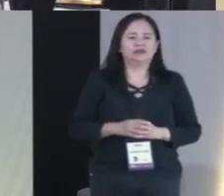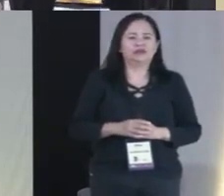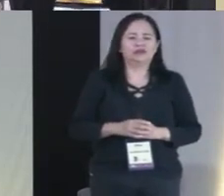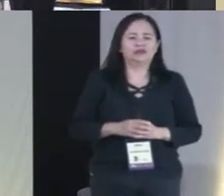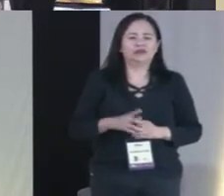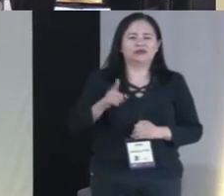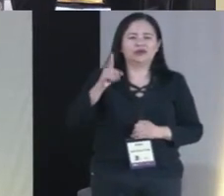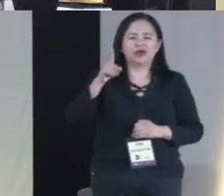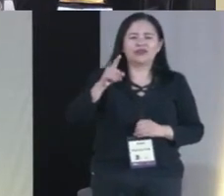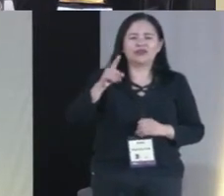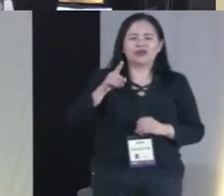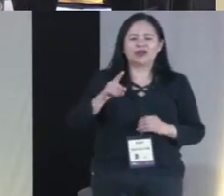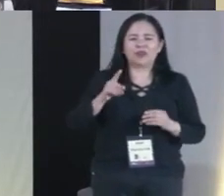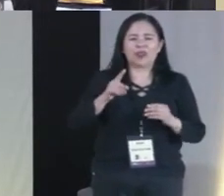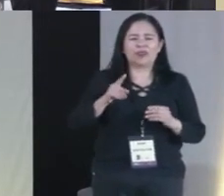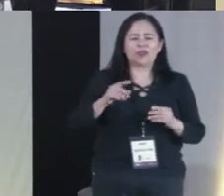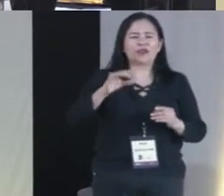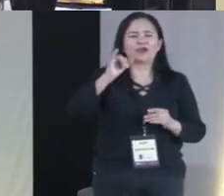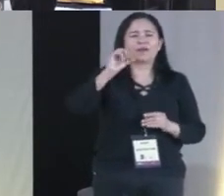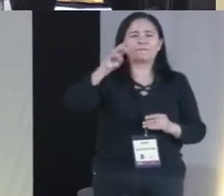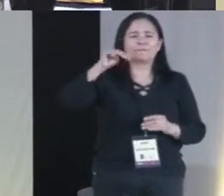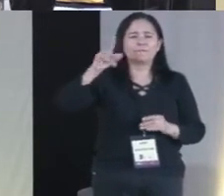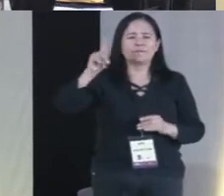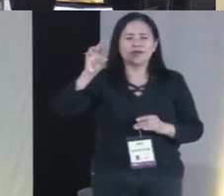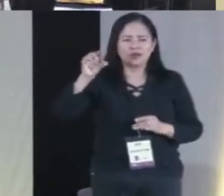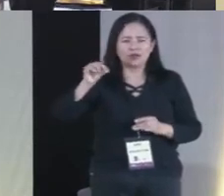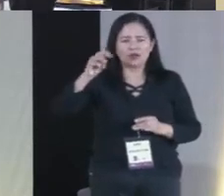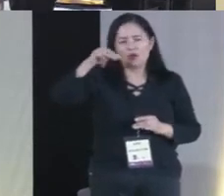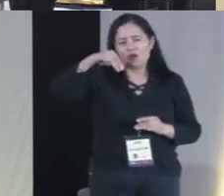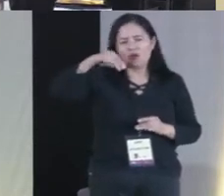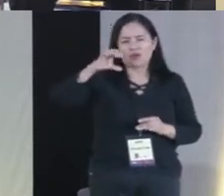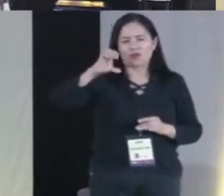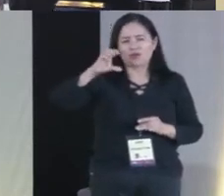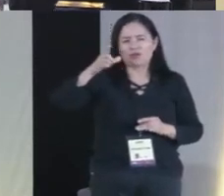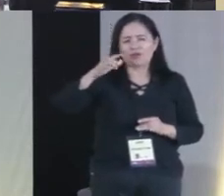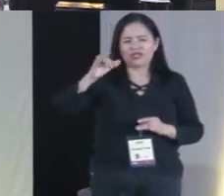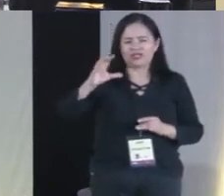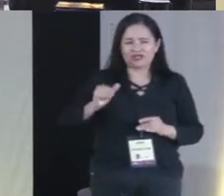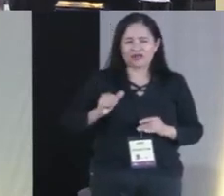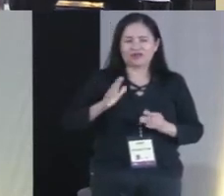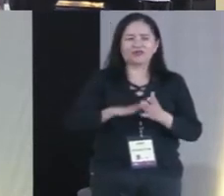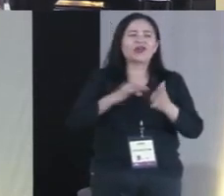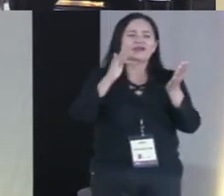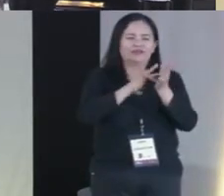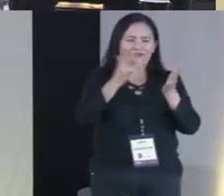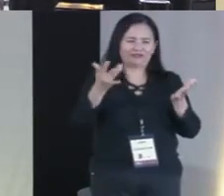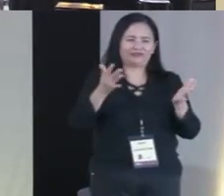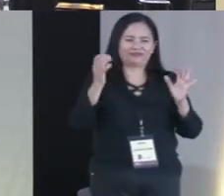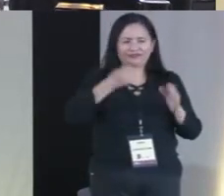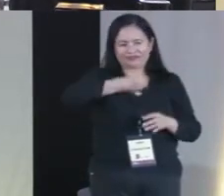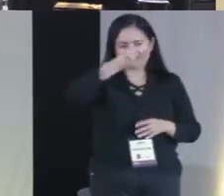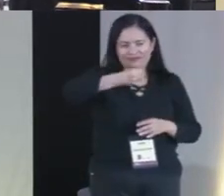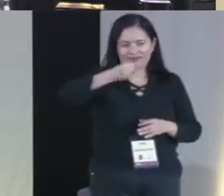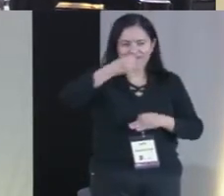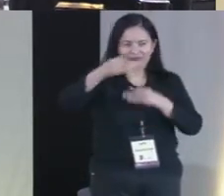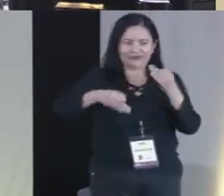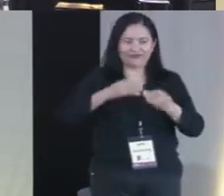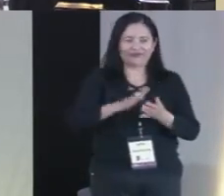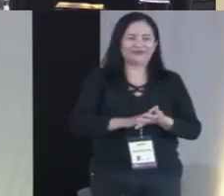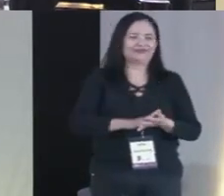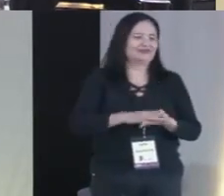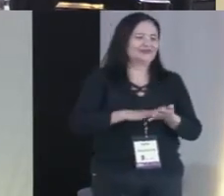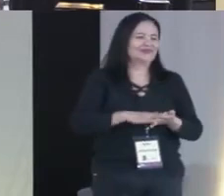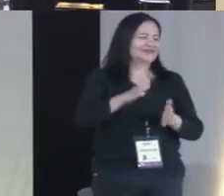del imperio mexica. Es todo. Saludos a los ponentes, son admirables, ¿eh? Nunca me los pierdo en la